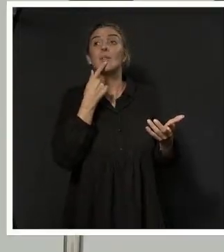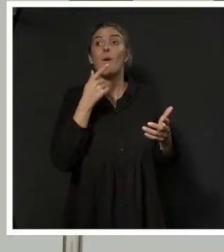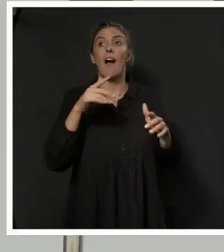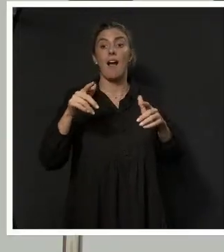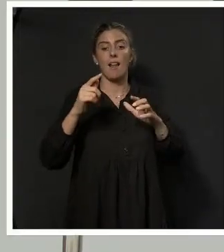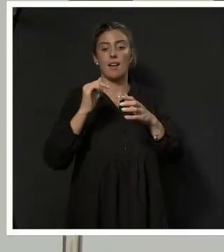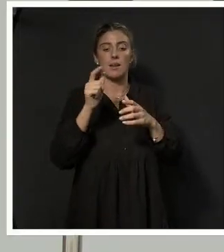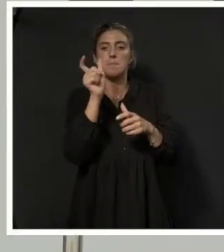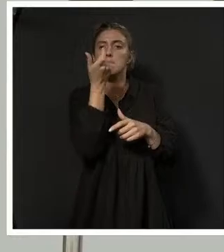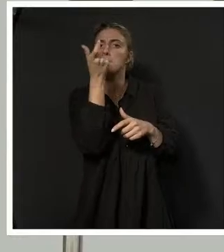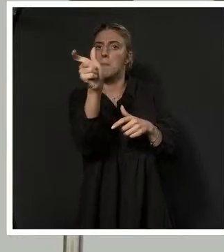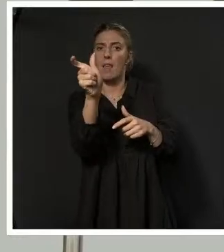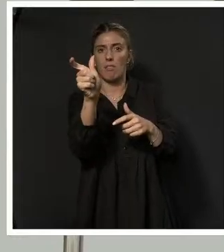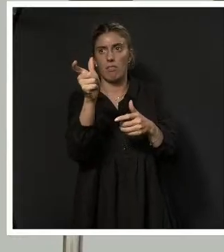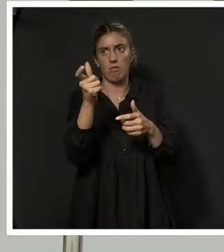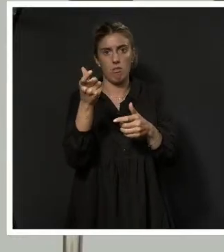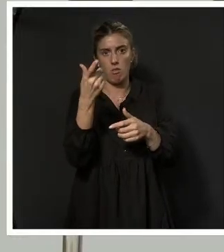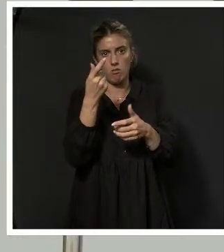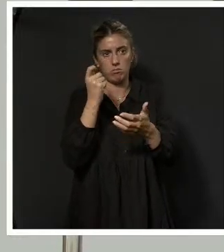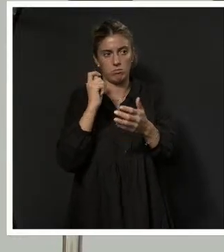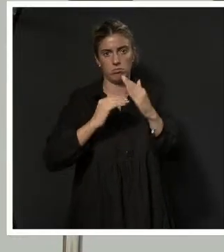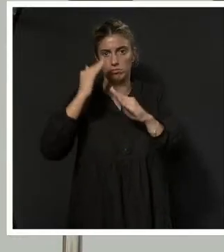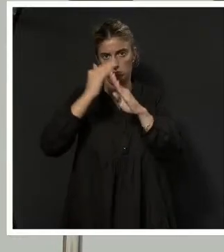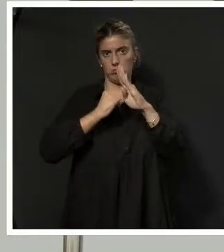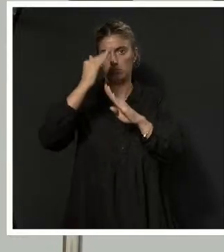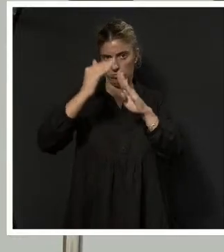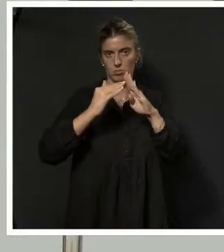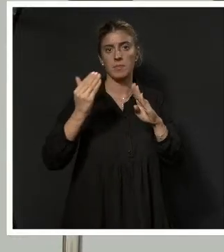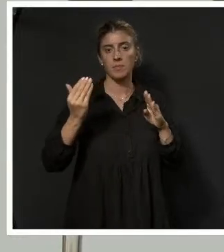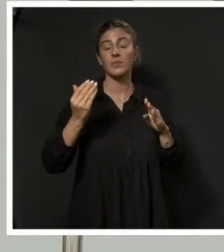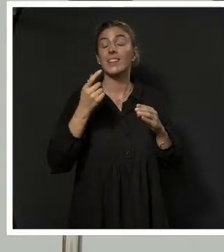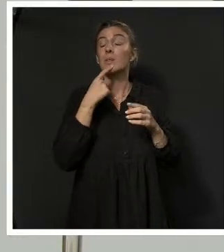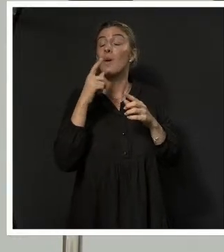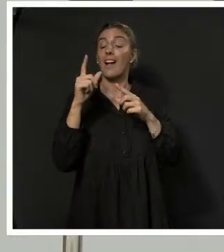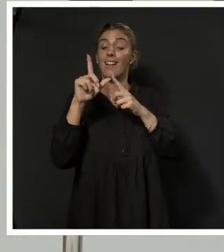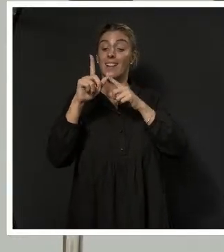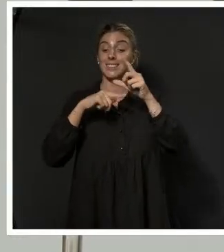en un Rango de precio que no veo normal comer Todas las semanas no entonces